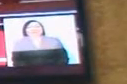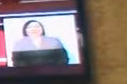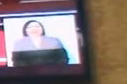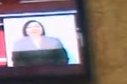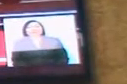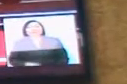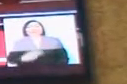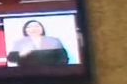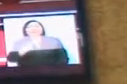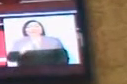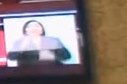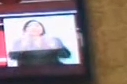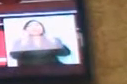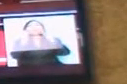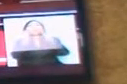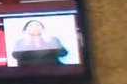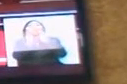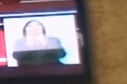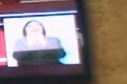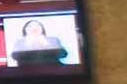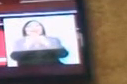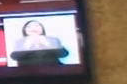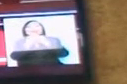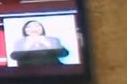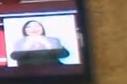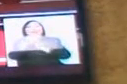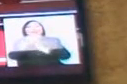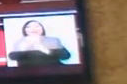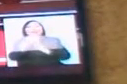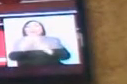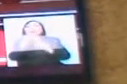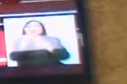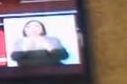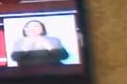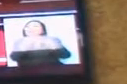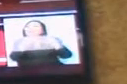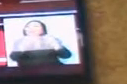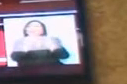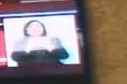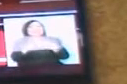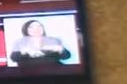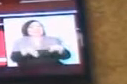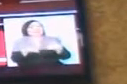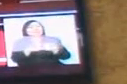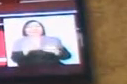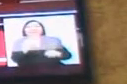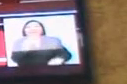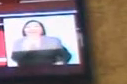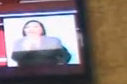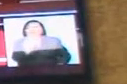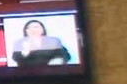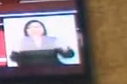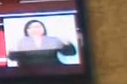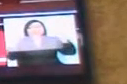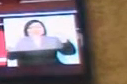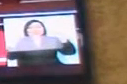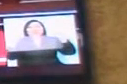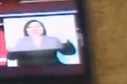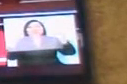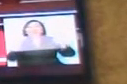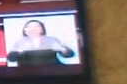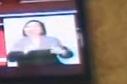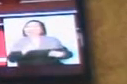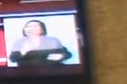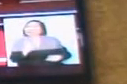Nuestro héroe Miguel Grau, en una de sus frases más importantes, dijo: yo